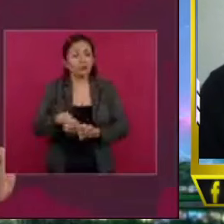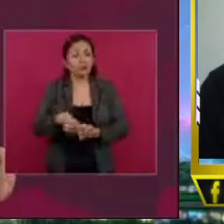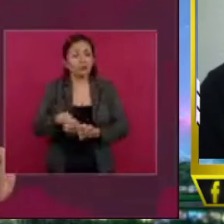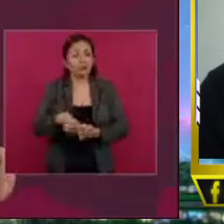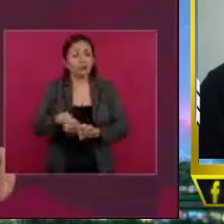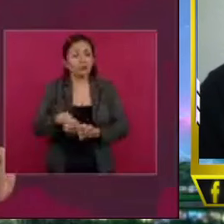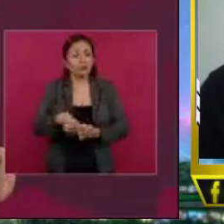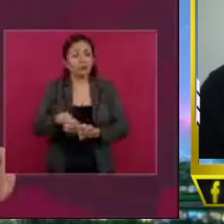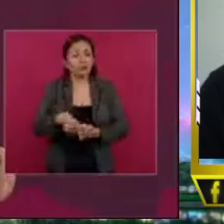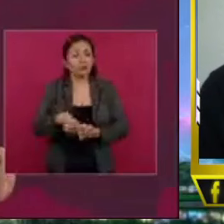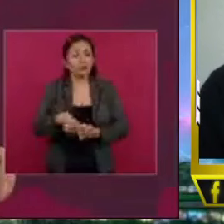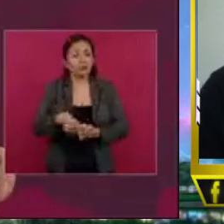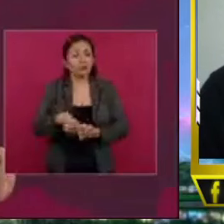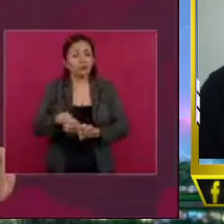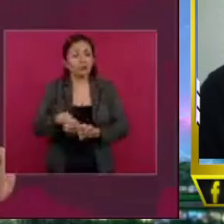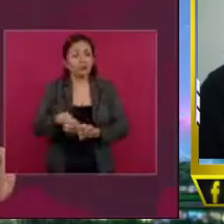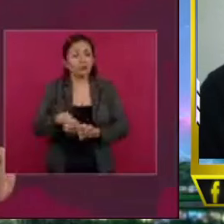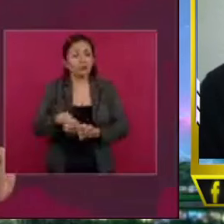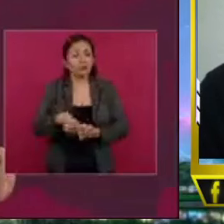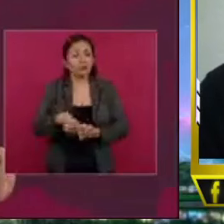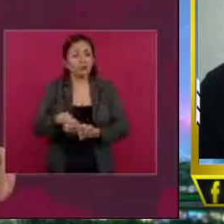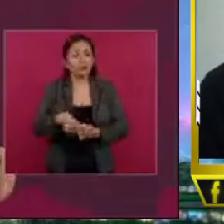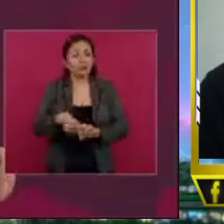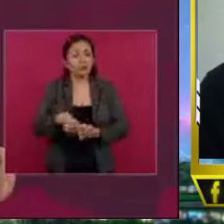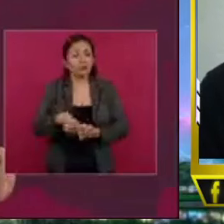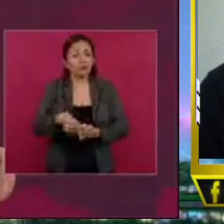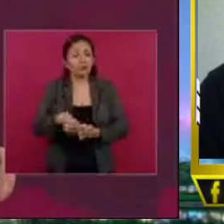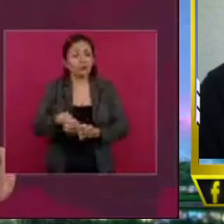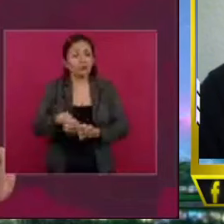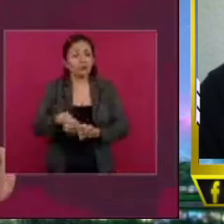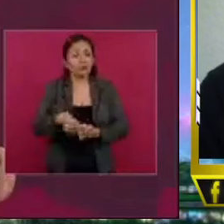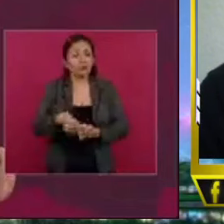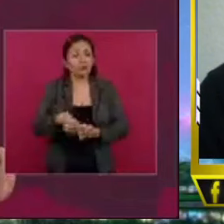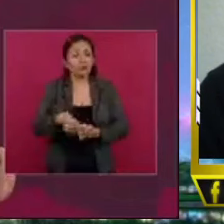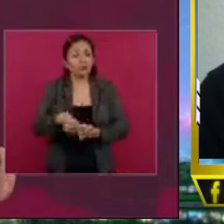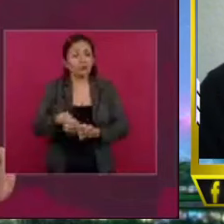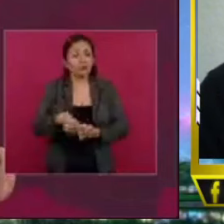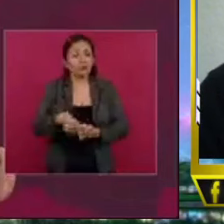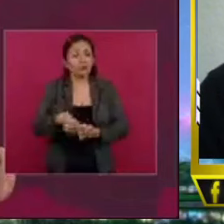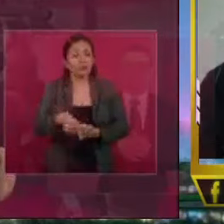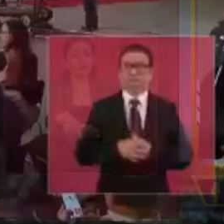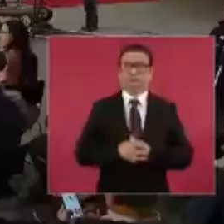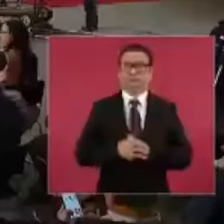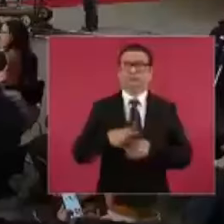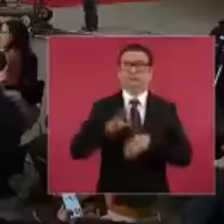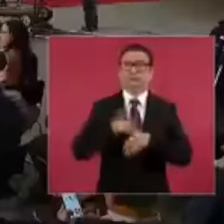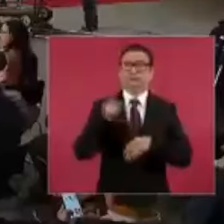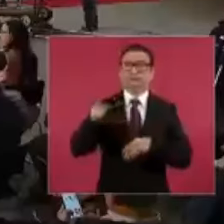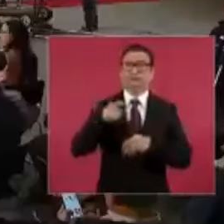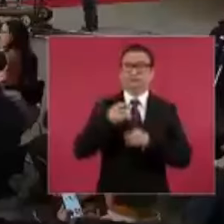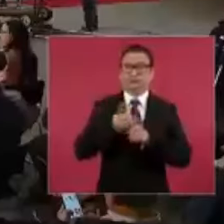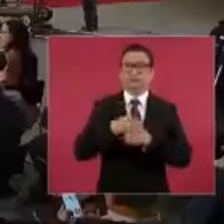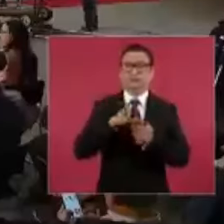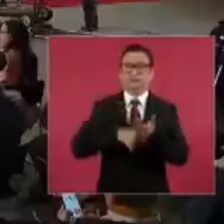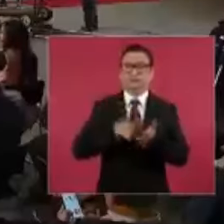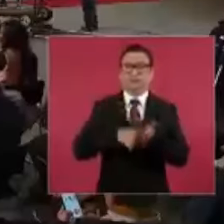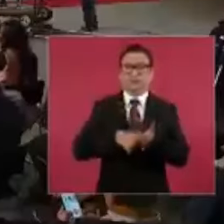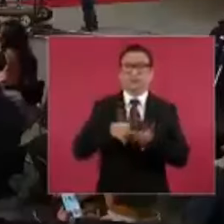debe de preocupar. Suscríbase, por favor, a Canal 72 Noticias, denle me gusta, comparte el video. Vamos a ver al presidente. Todavía está vigente sí, la